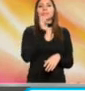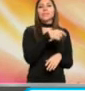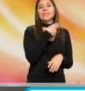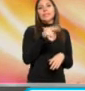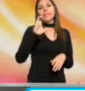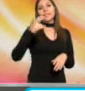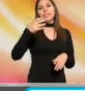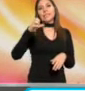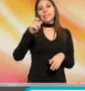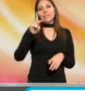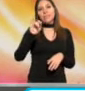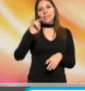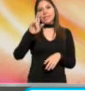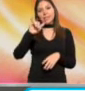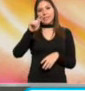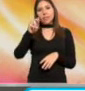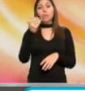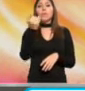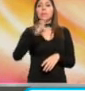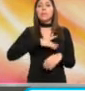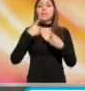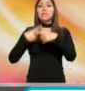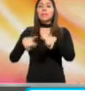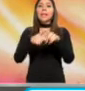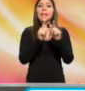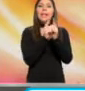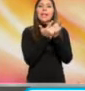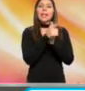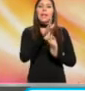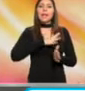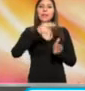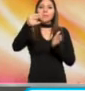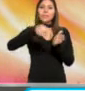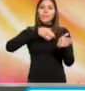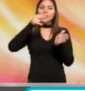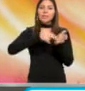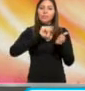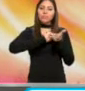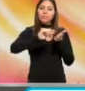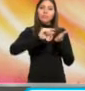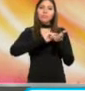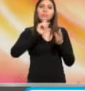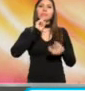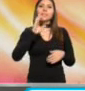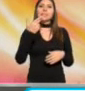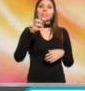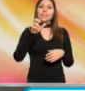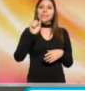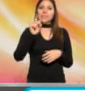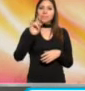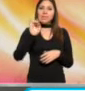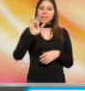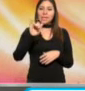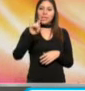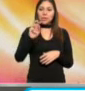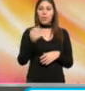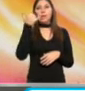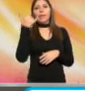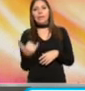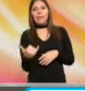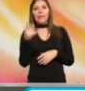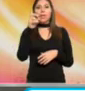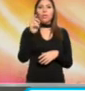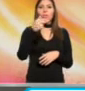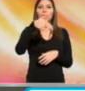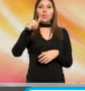además es muy curioso porque hay muchos libros donde aparece su firma, que él firma como Chespirito y Doña Florinda. Él hace la